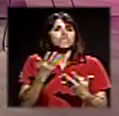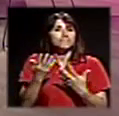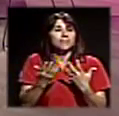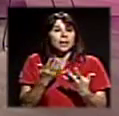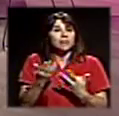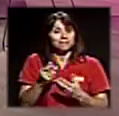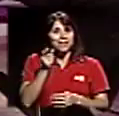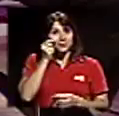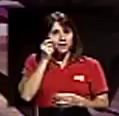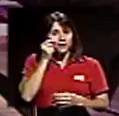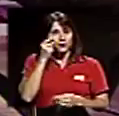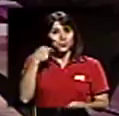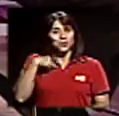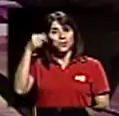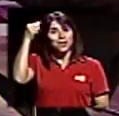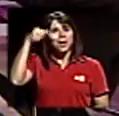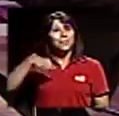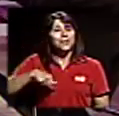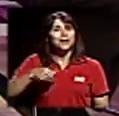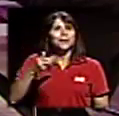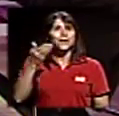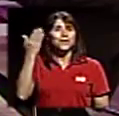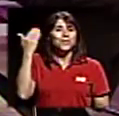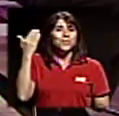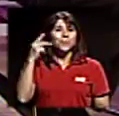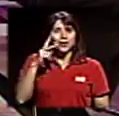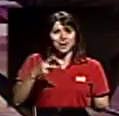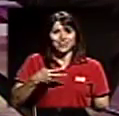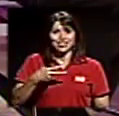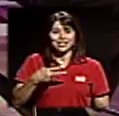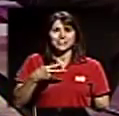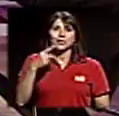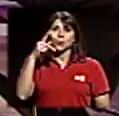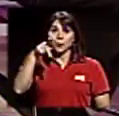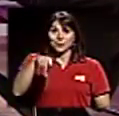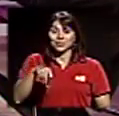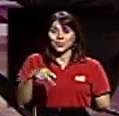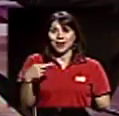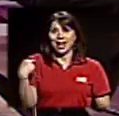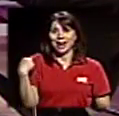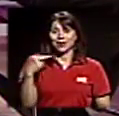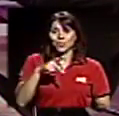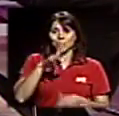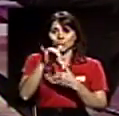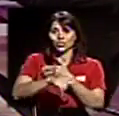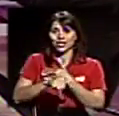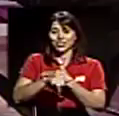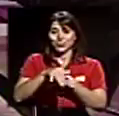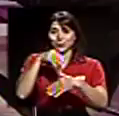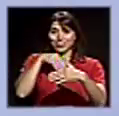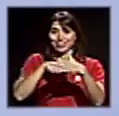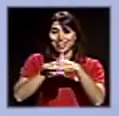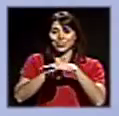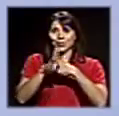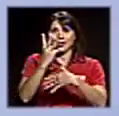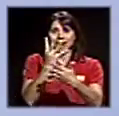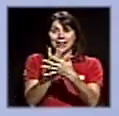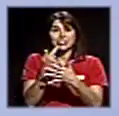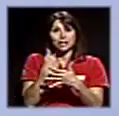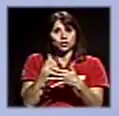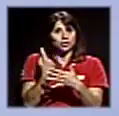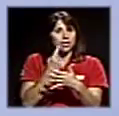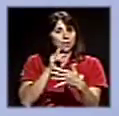Y es curioso porque me acuerdo que una vez la persona que estaba a cargo del proyecto dentro de la cárcel, con quien yo, ¿verdad? Coordinaba